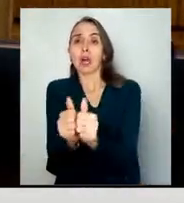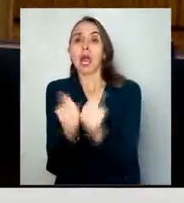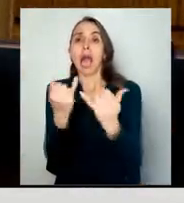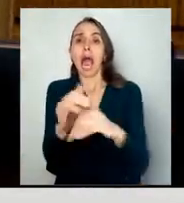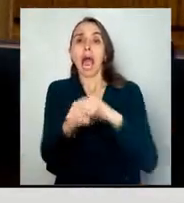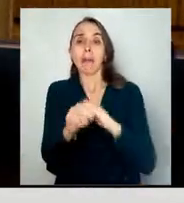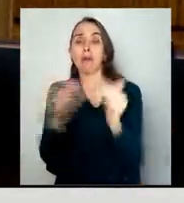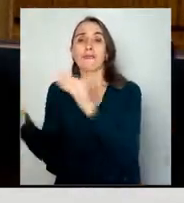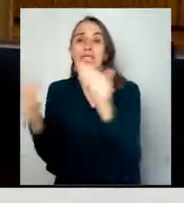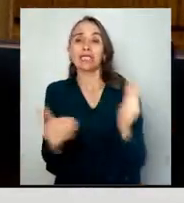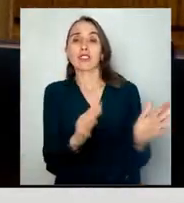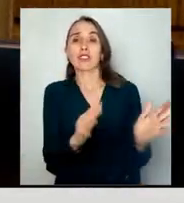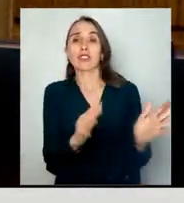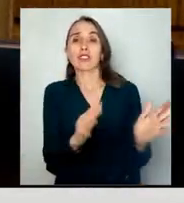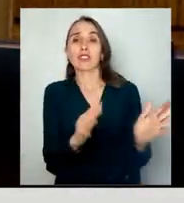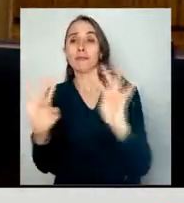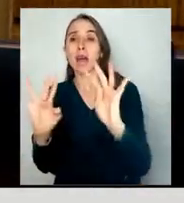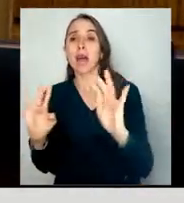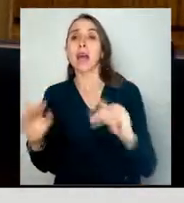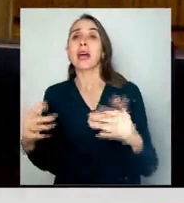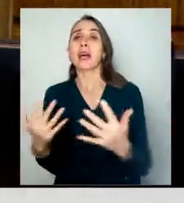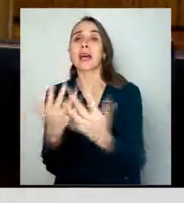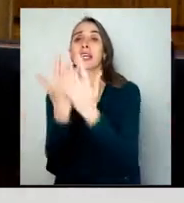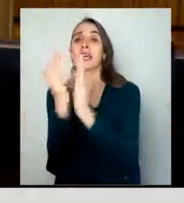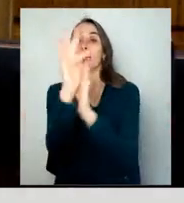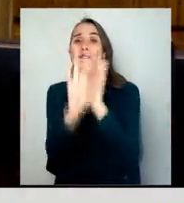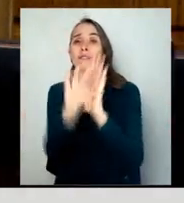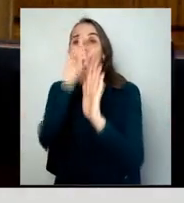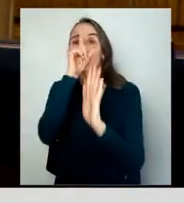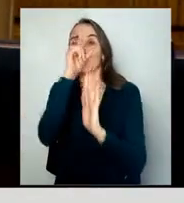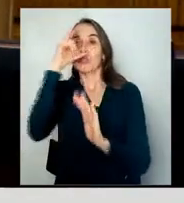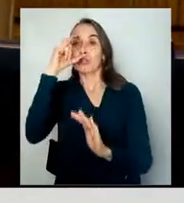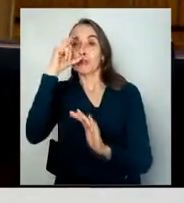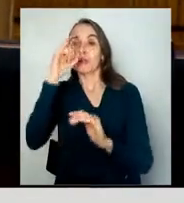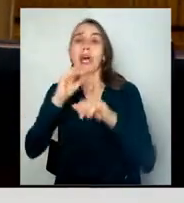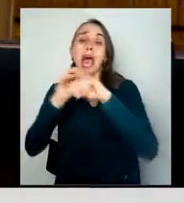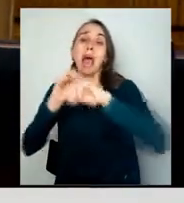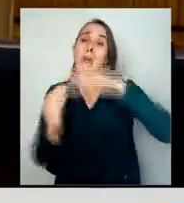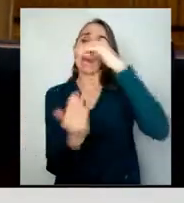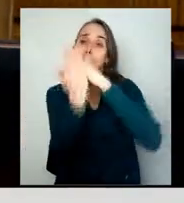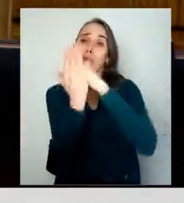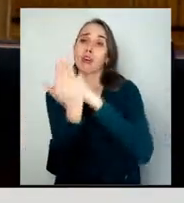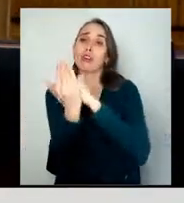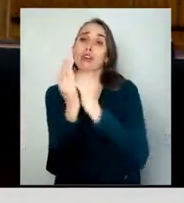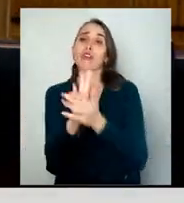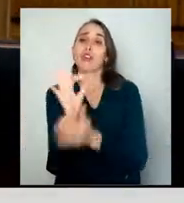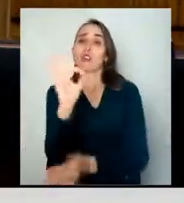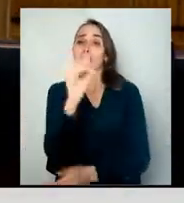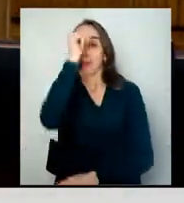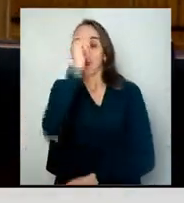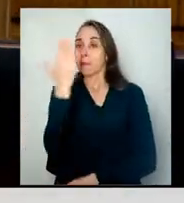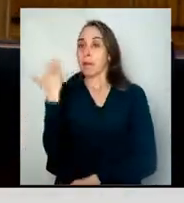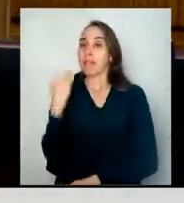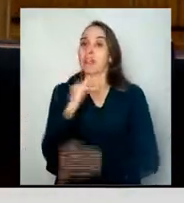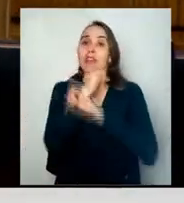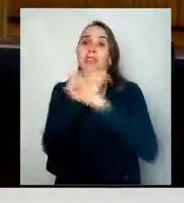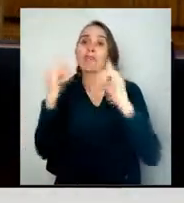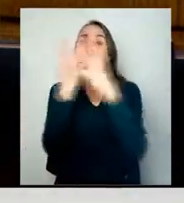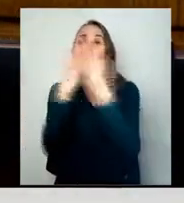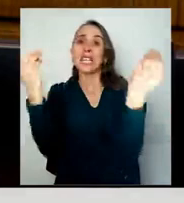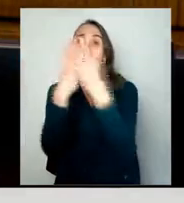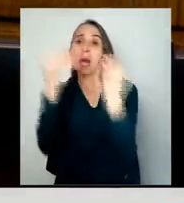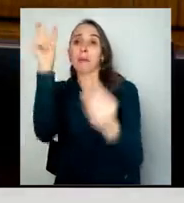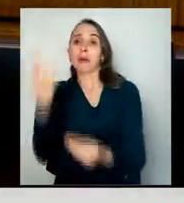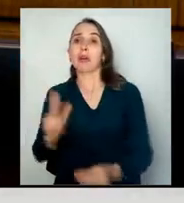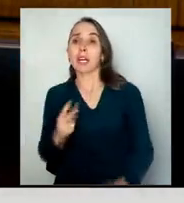siendo las redes sociales un gran apoyo para la difusión durante todo el fin de semana pasado a pesar de todo esto Henry